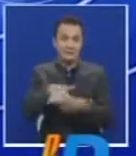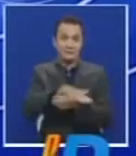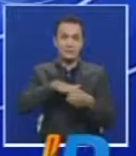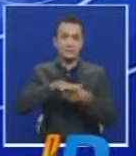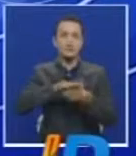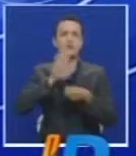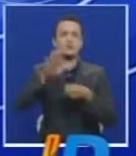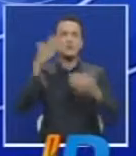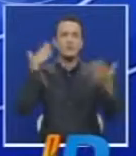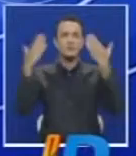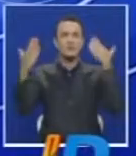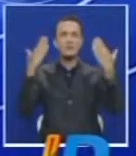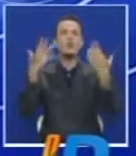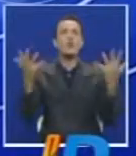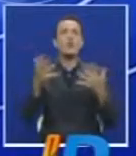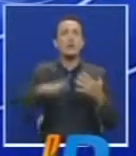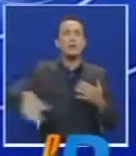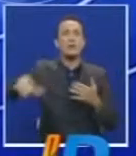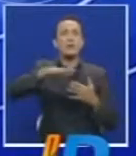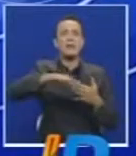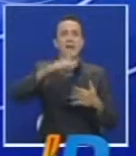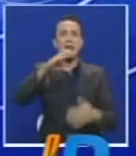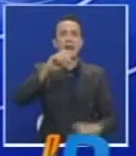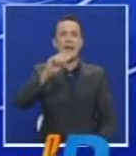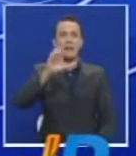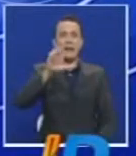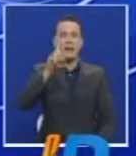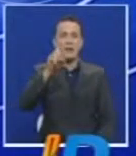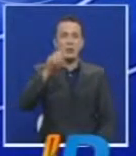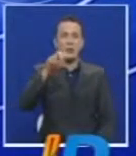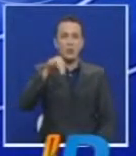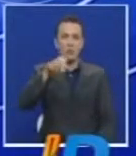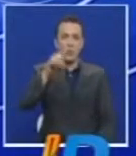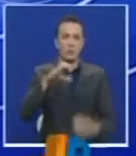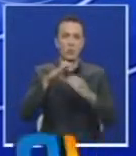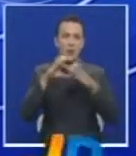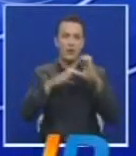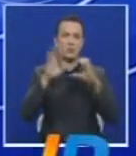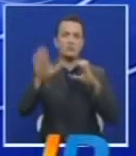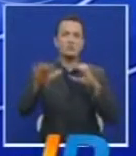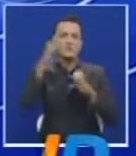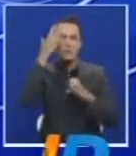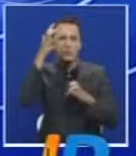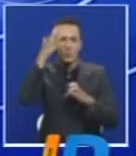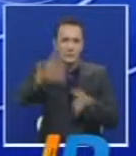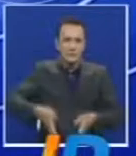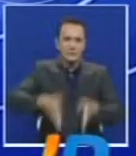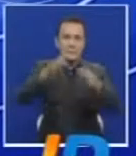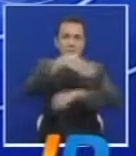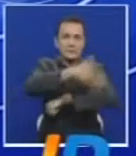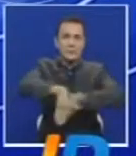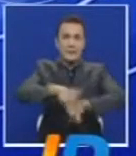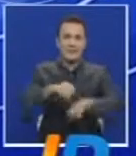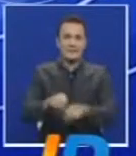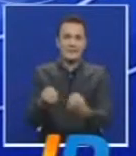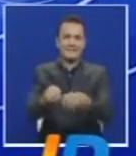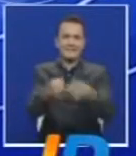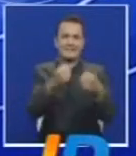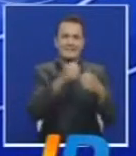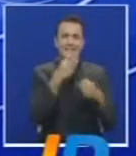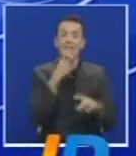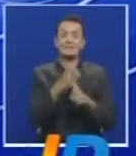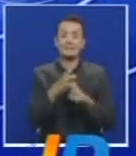de campesinos de Caldono en el Cauca por el avanzado estado de deterioro que registra la vía que comunica el casco urbano con veredas y corregimientos de este